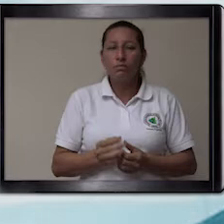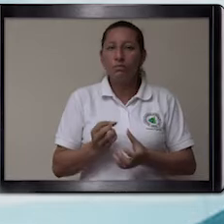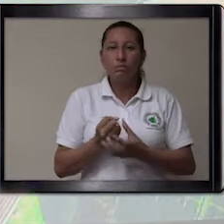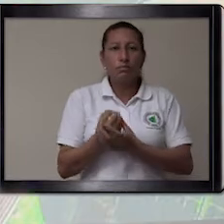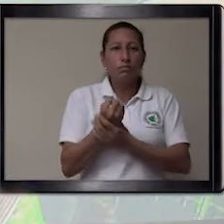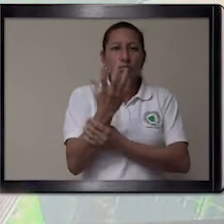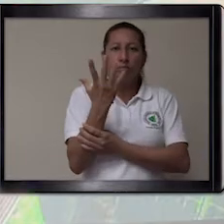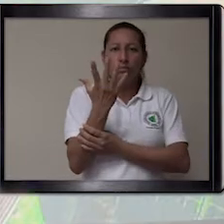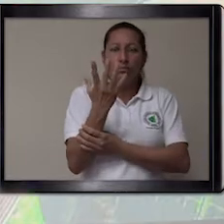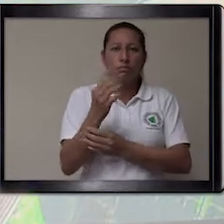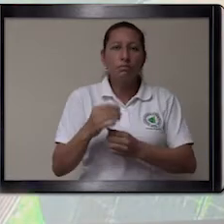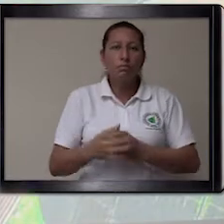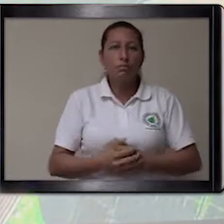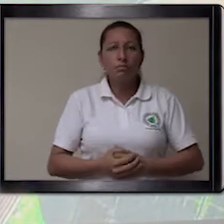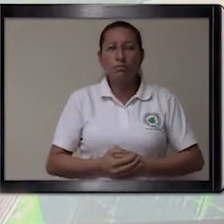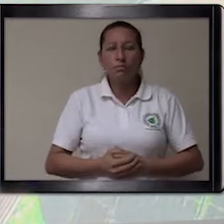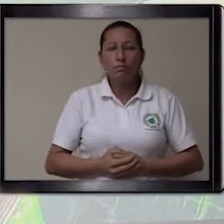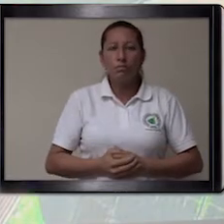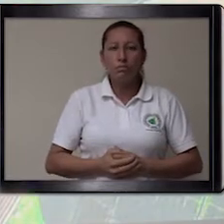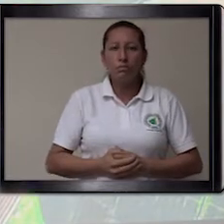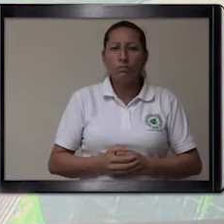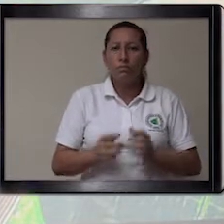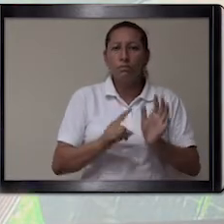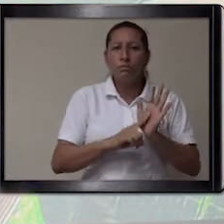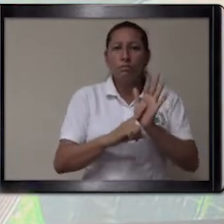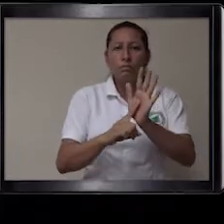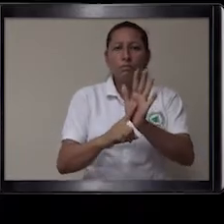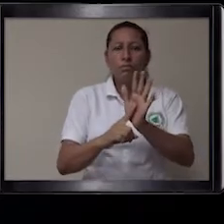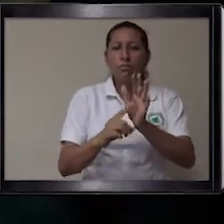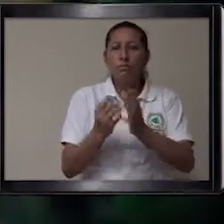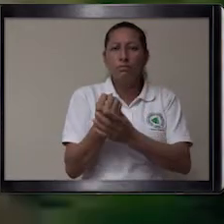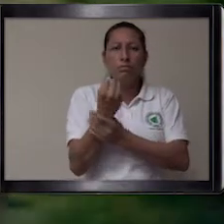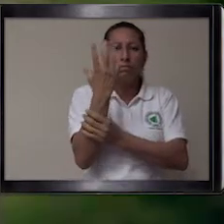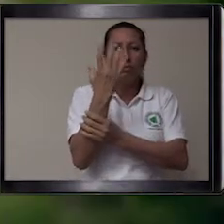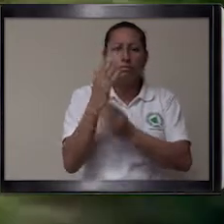volcánica directa. Bueno, sí. Ese fue el caso, pues, por ejemplo, del volcán Casita.